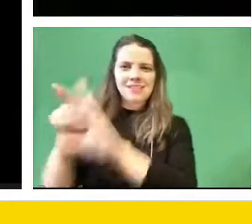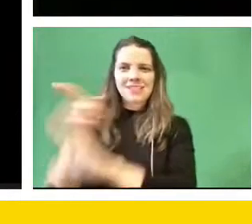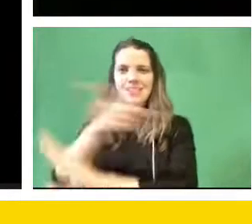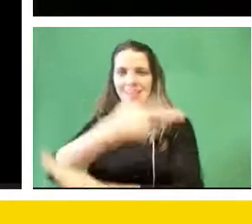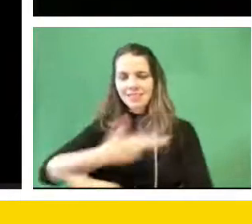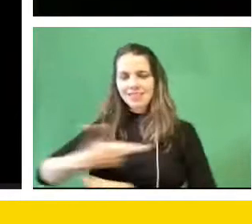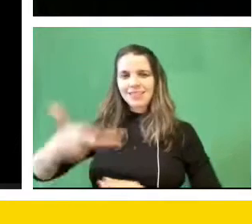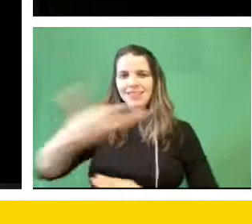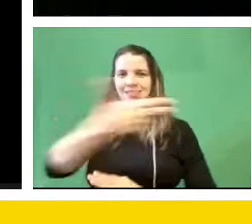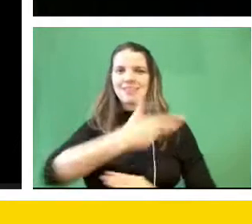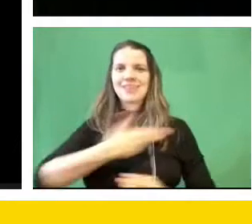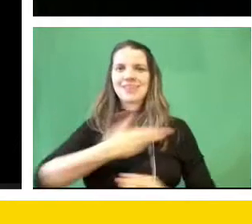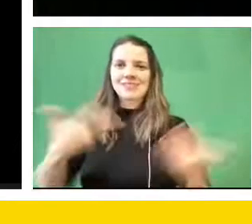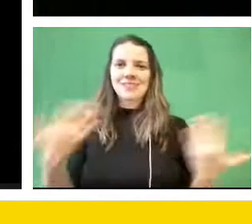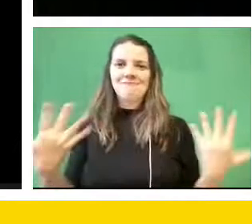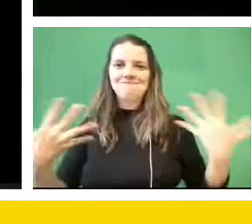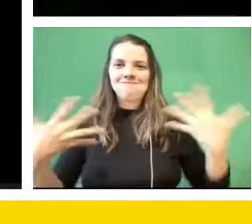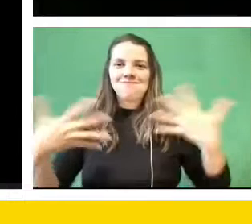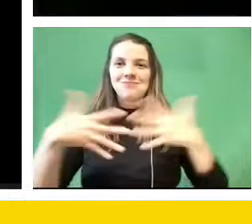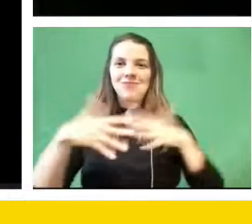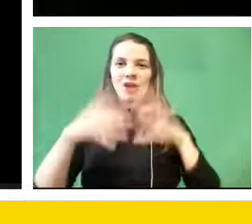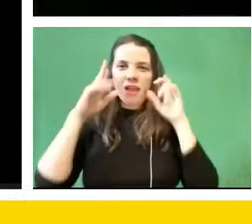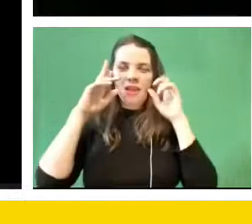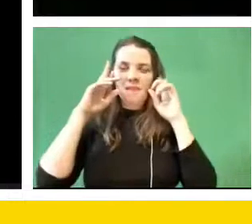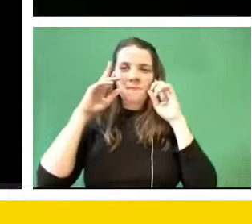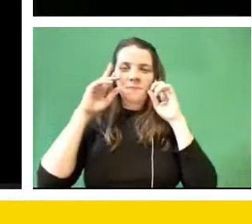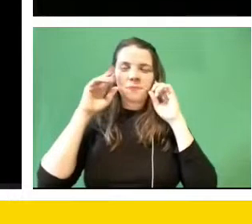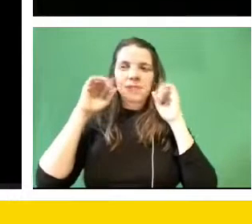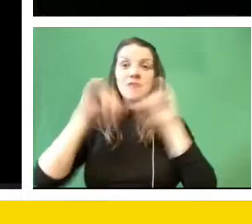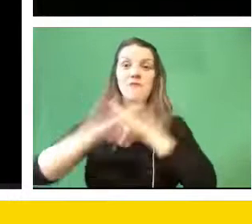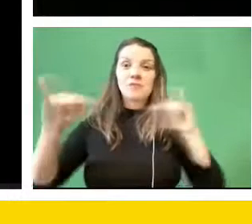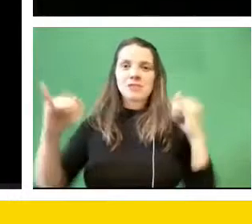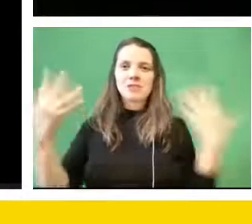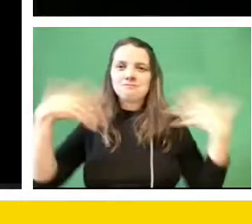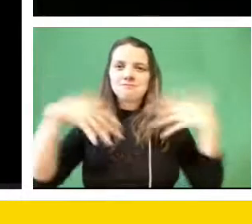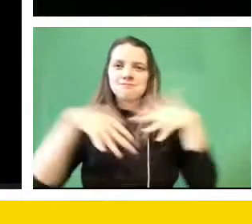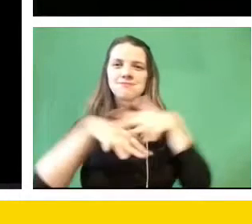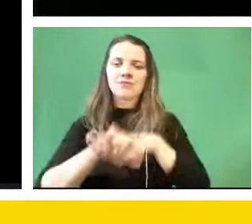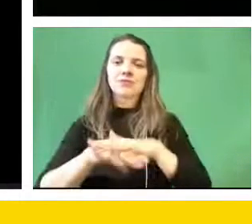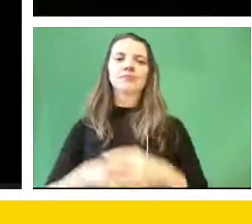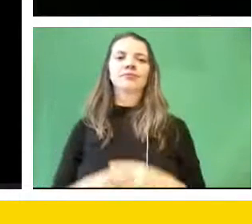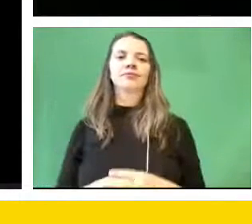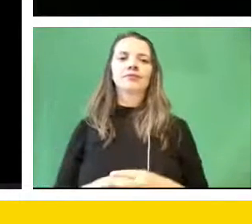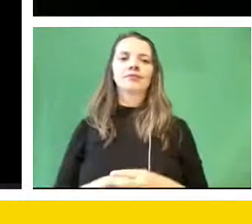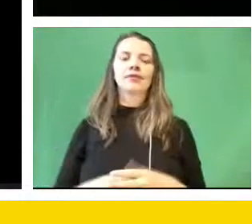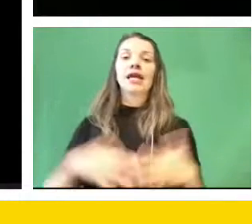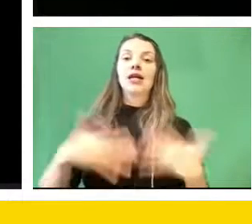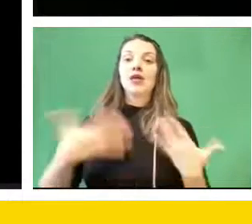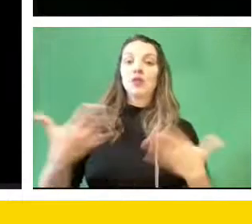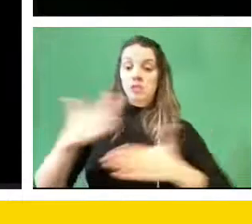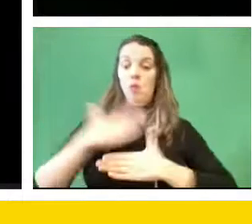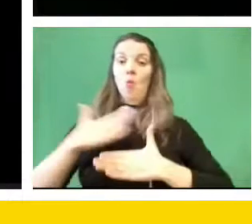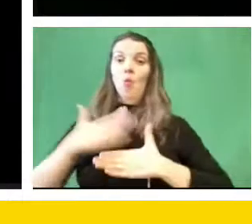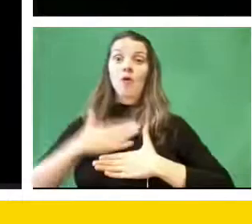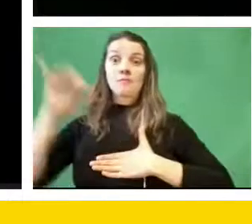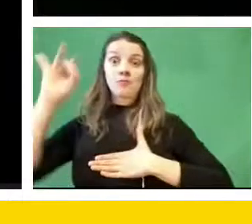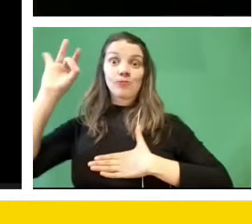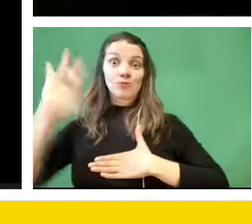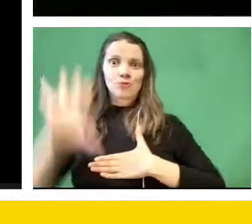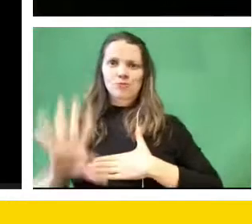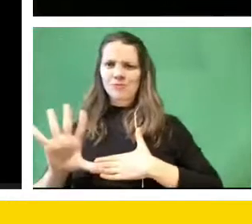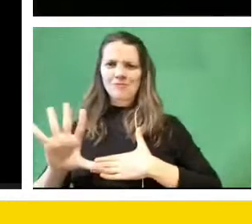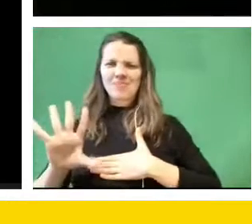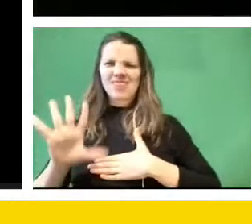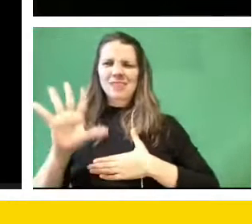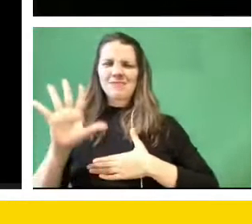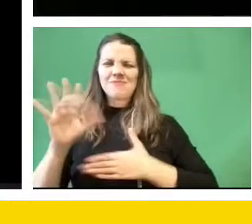transdisciplinar. Se logró traspasar el límite de lo físico e integrar lo lógico, el tema de percepción y el análisis en evaluación de entornos